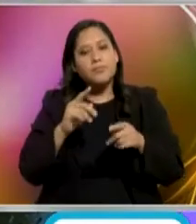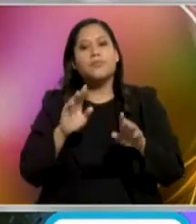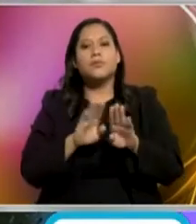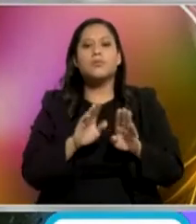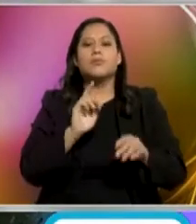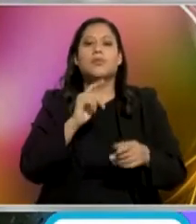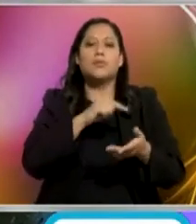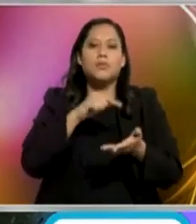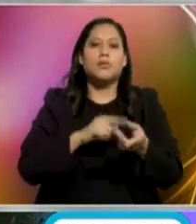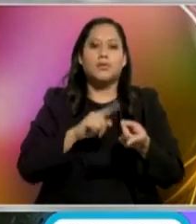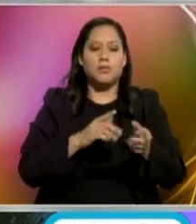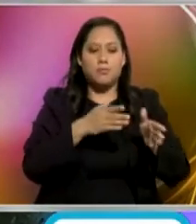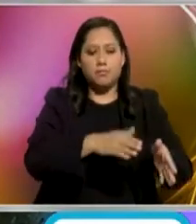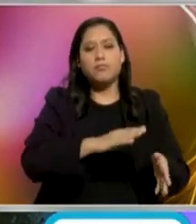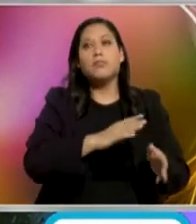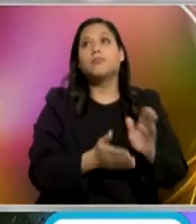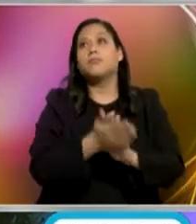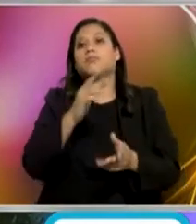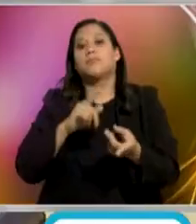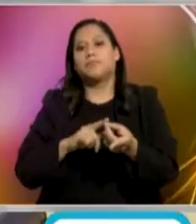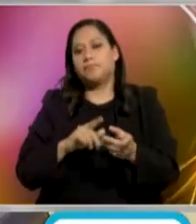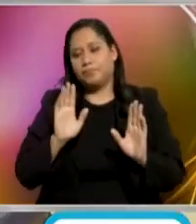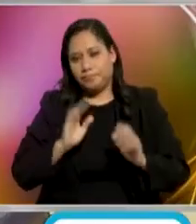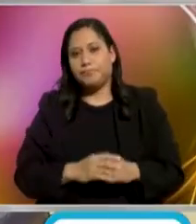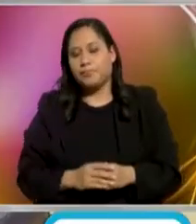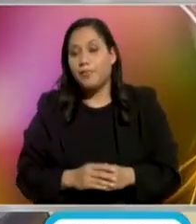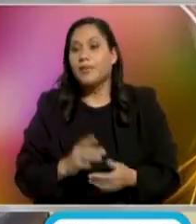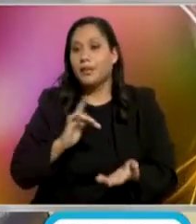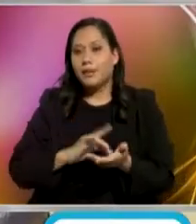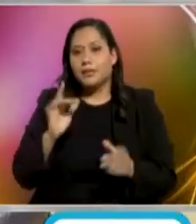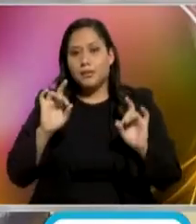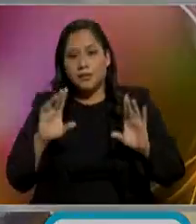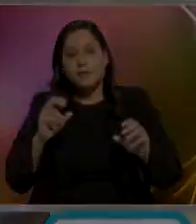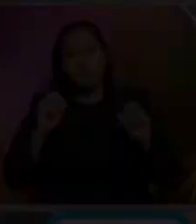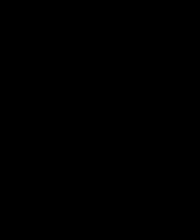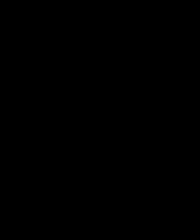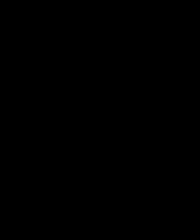que, muy interesante tema. Muchas gracias, Ángel Deza. Muchísimas gracias. Nos vemos a la próxima.